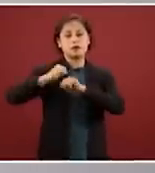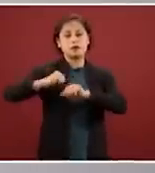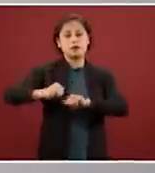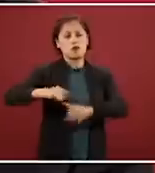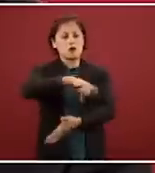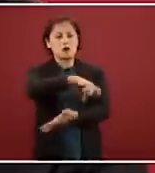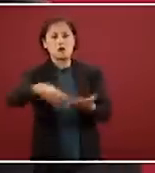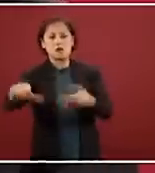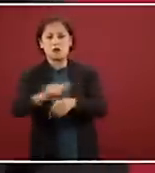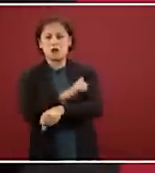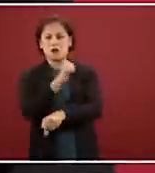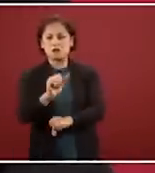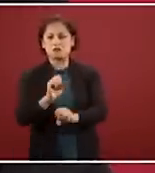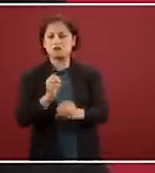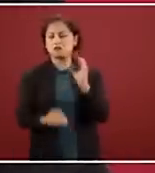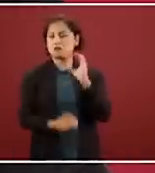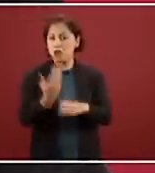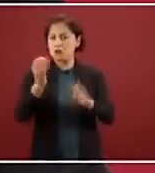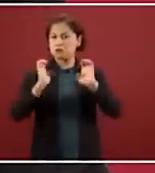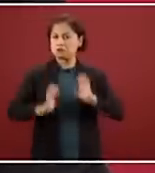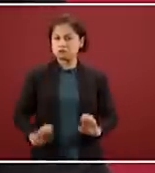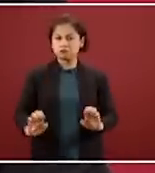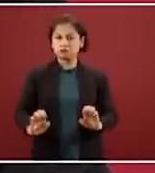En ninguna parte.